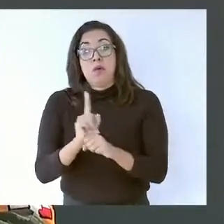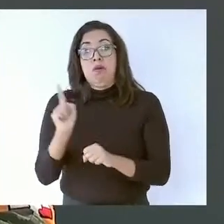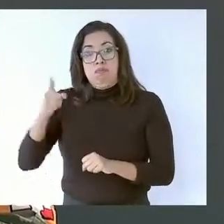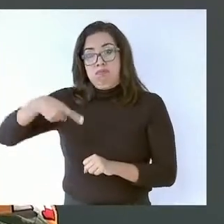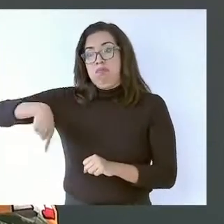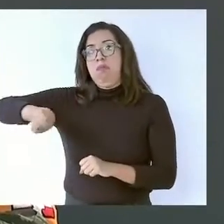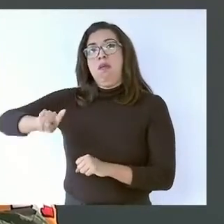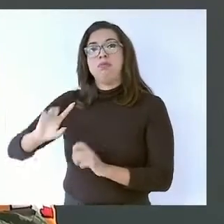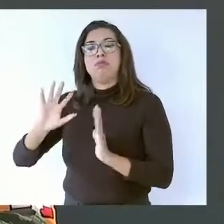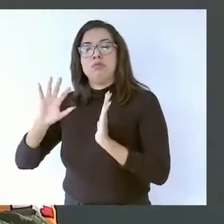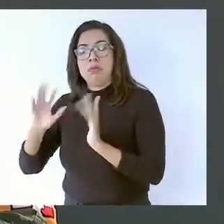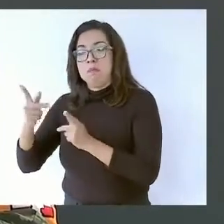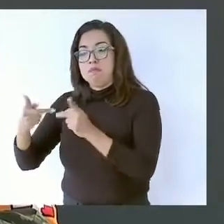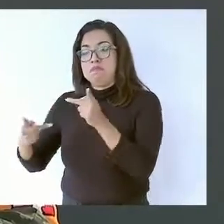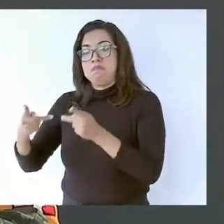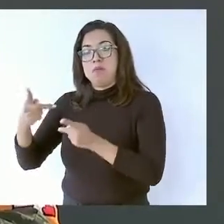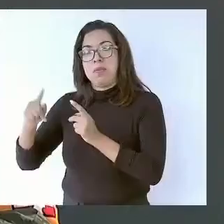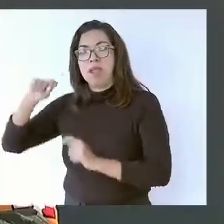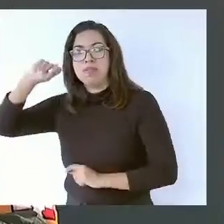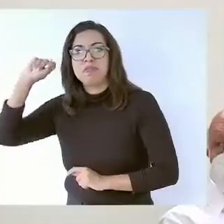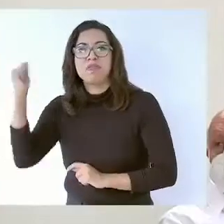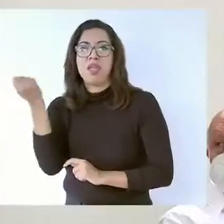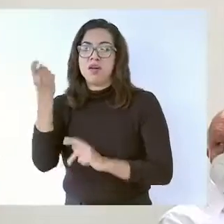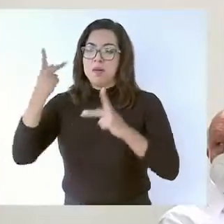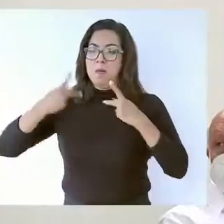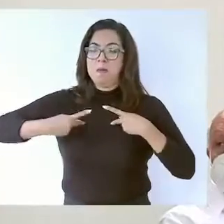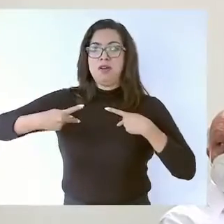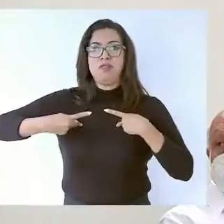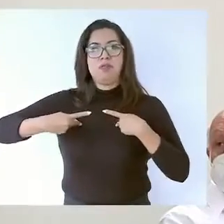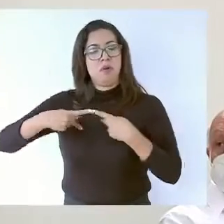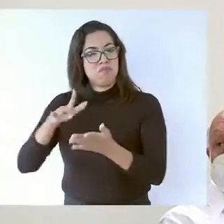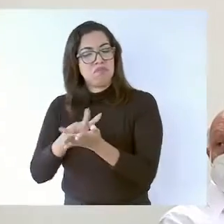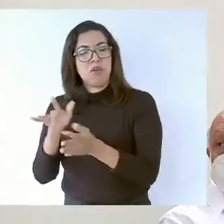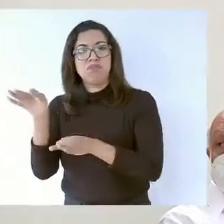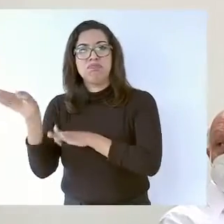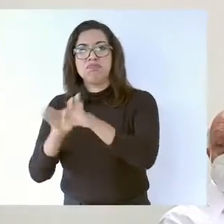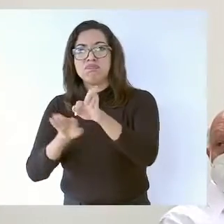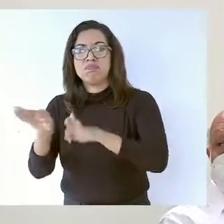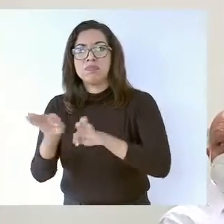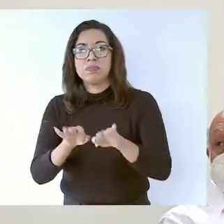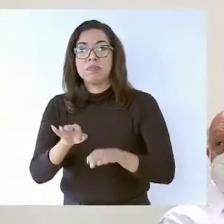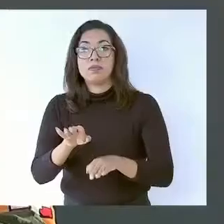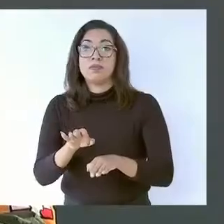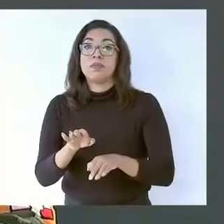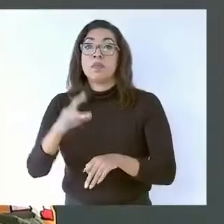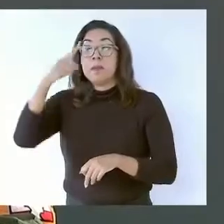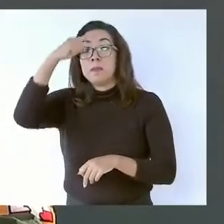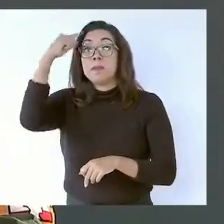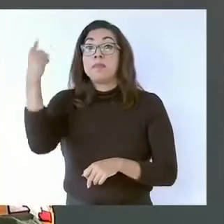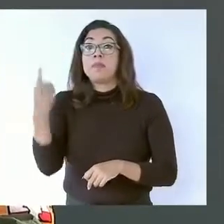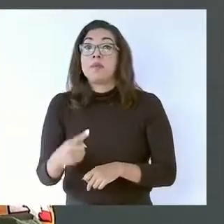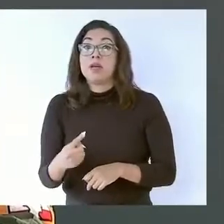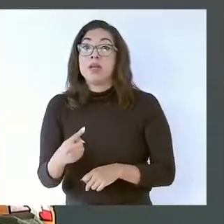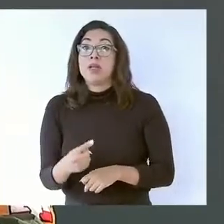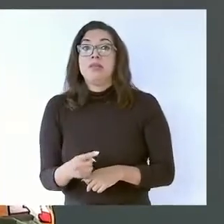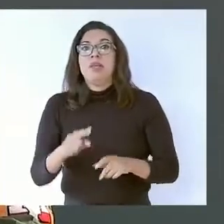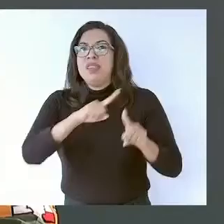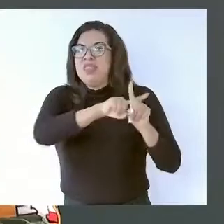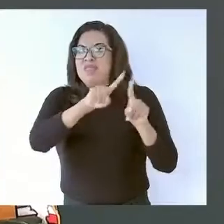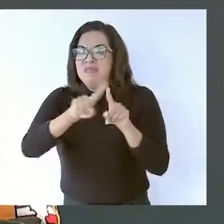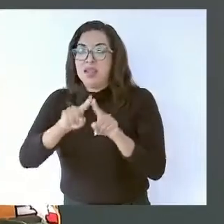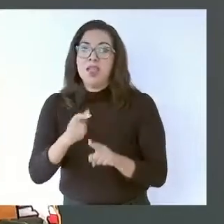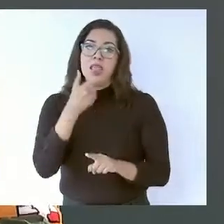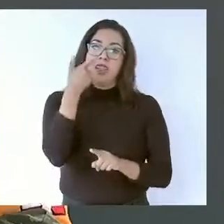humana y material de que dispone y privilegiando siempre el manejo responsable y transparente de los recursos